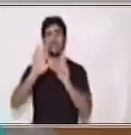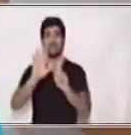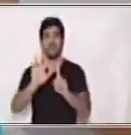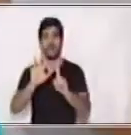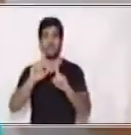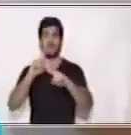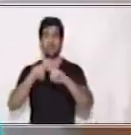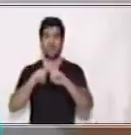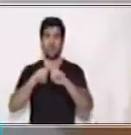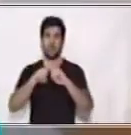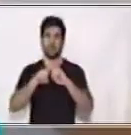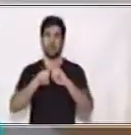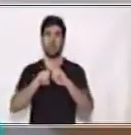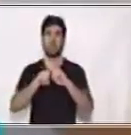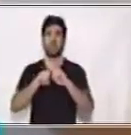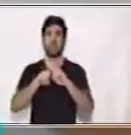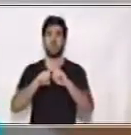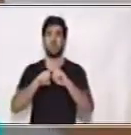6x,